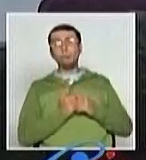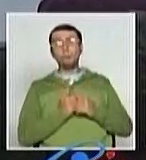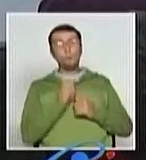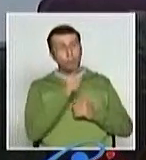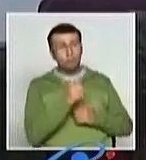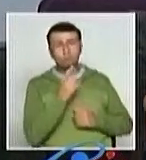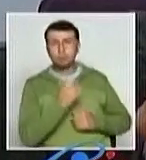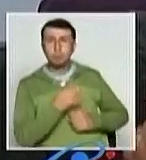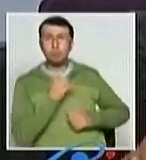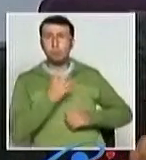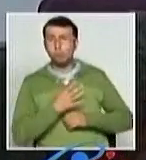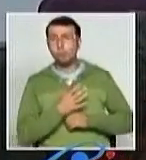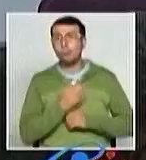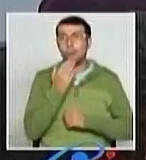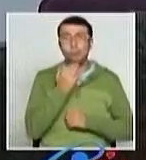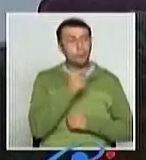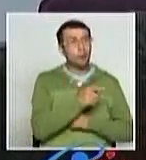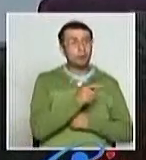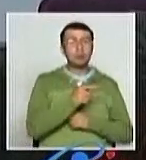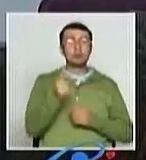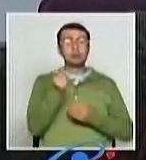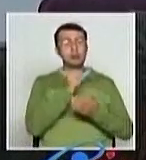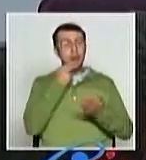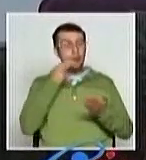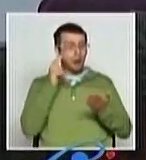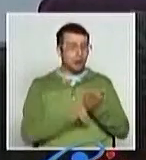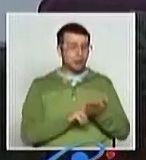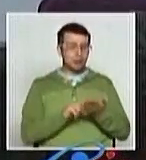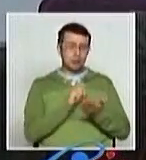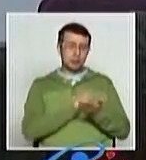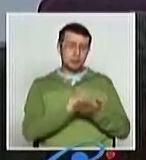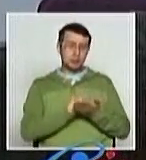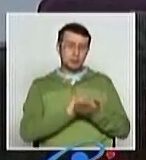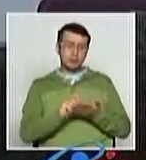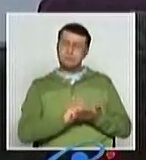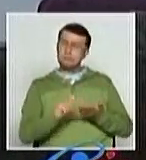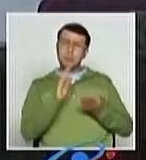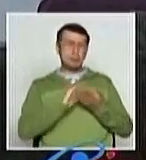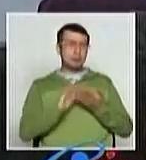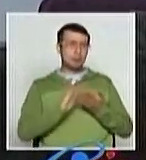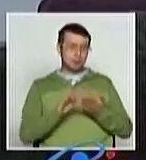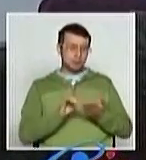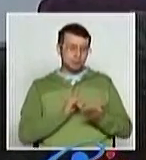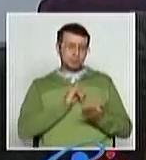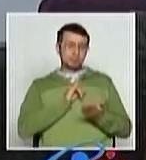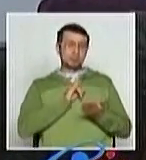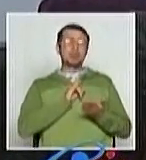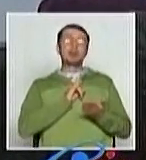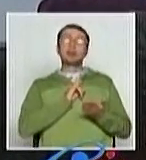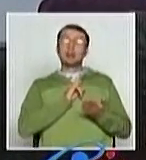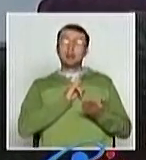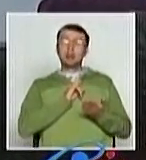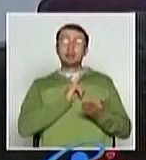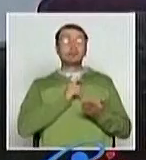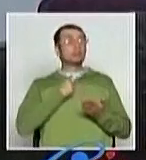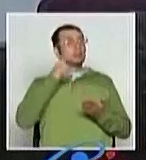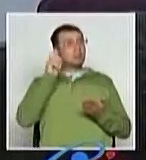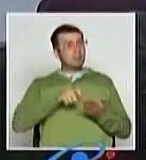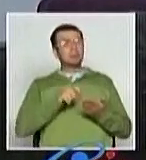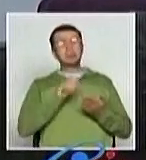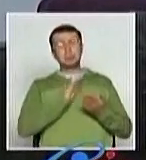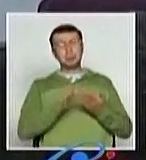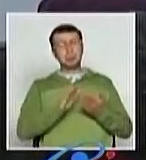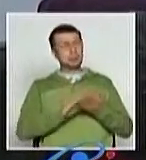persona cuando escribe la carta a través de técnicas del perdón hace evidente de que debe perdonar para sacar el dolor